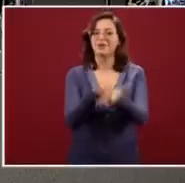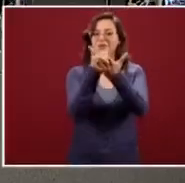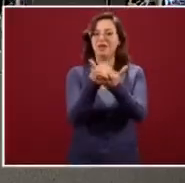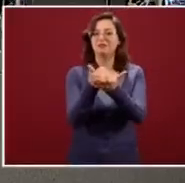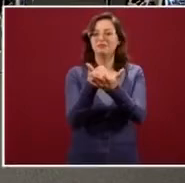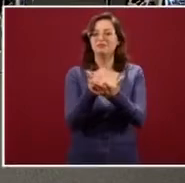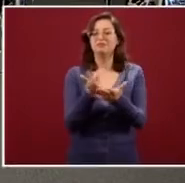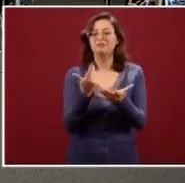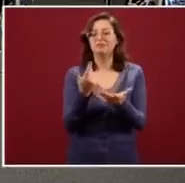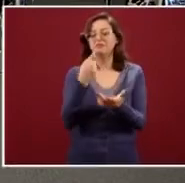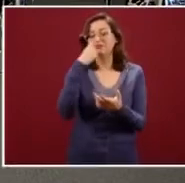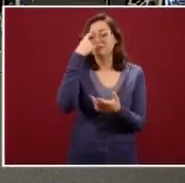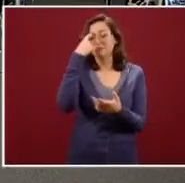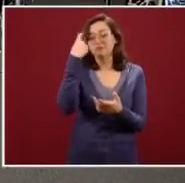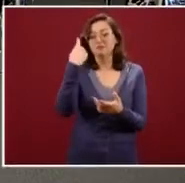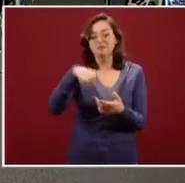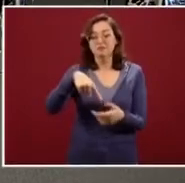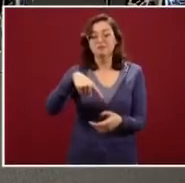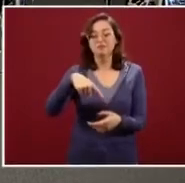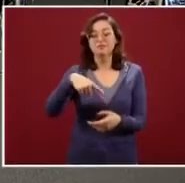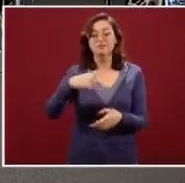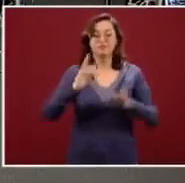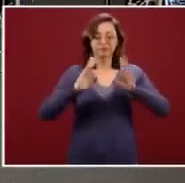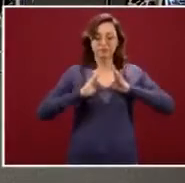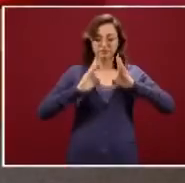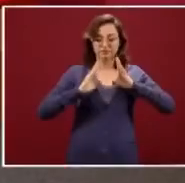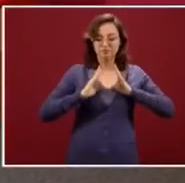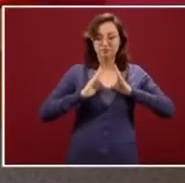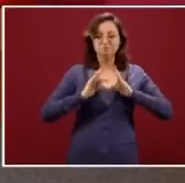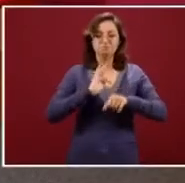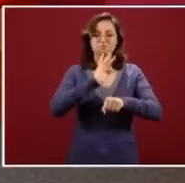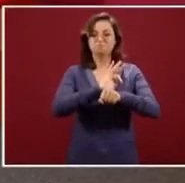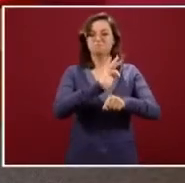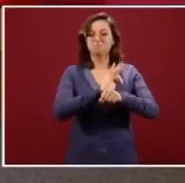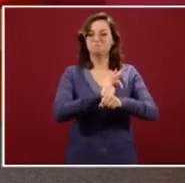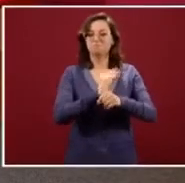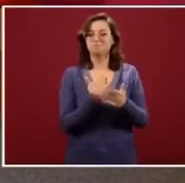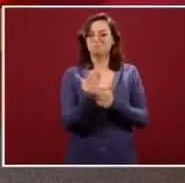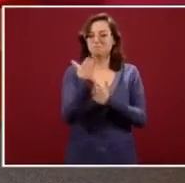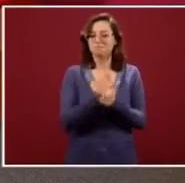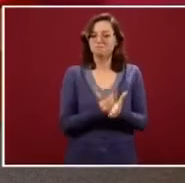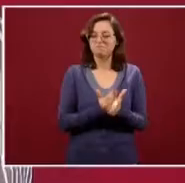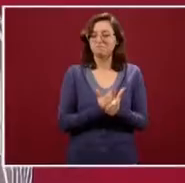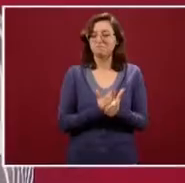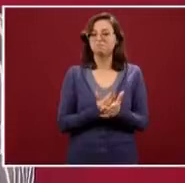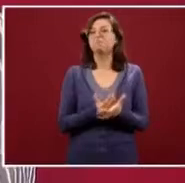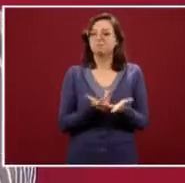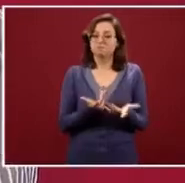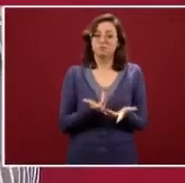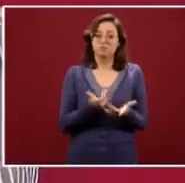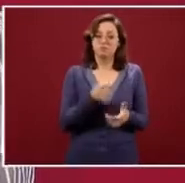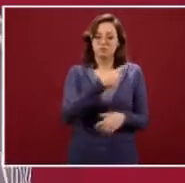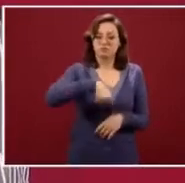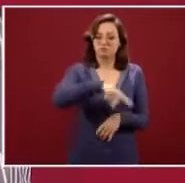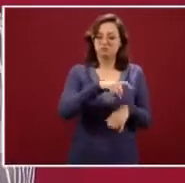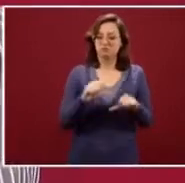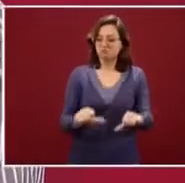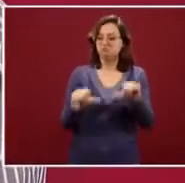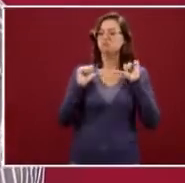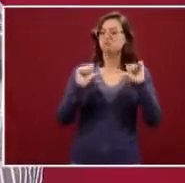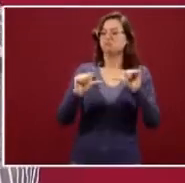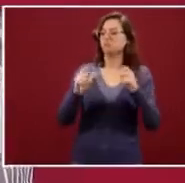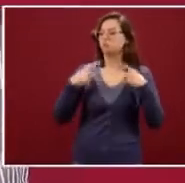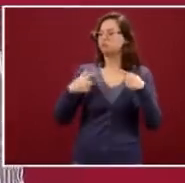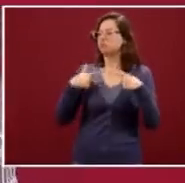es que los cuerpos armados estén protegidos y a su vez garanticen la seguridad de la respuesta